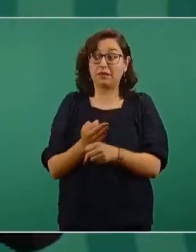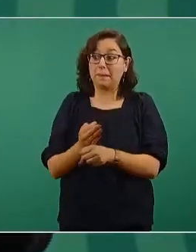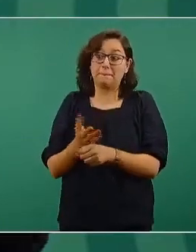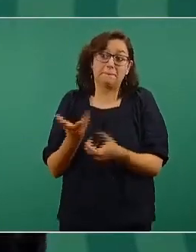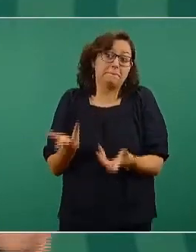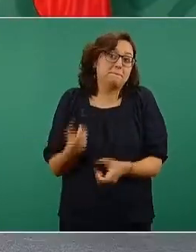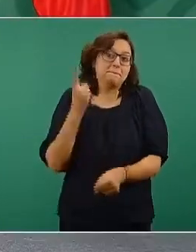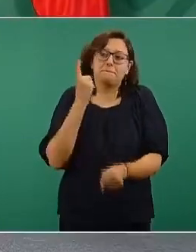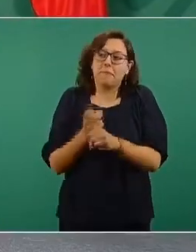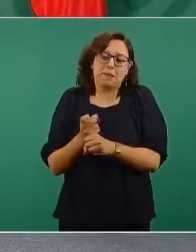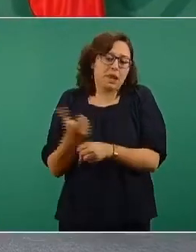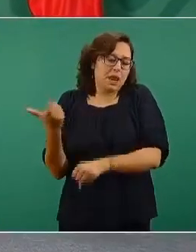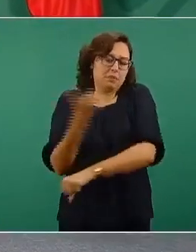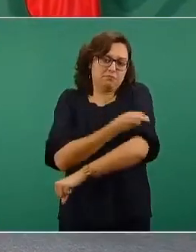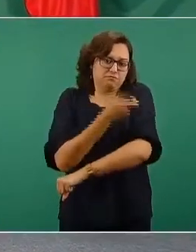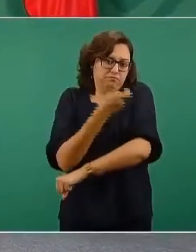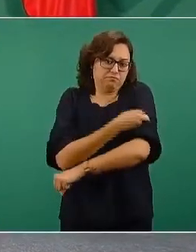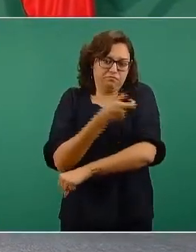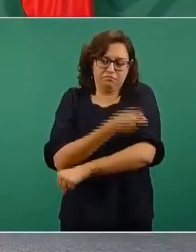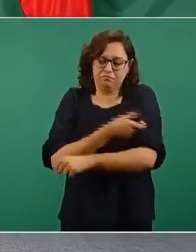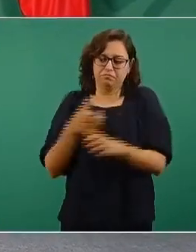por alguna razón,